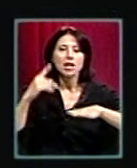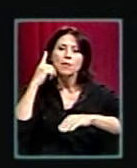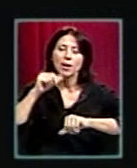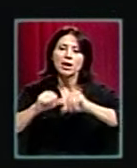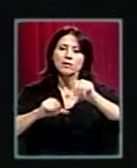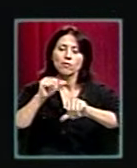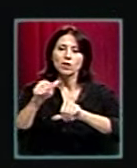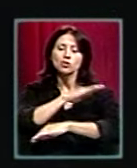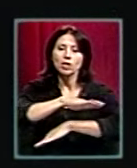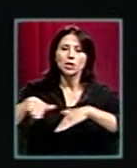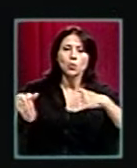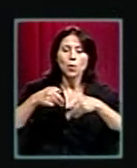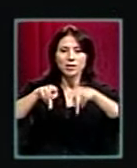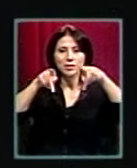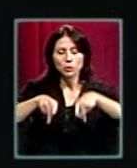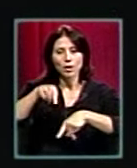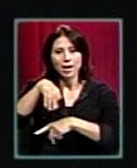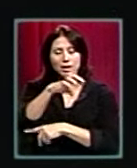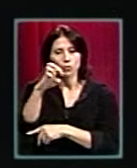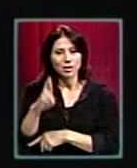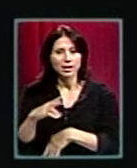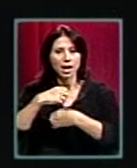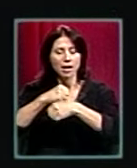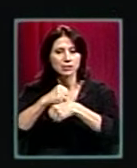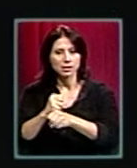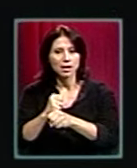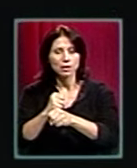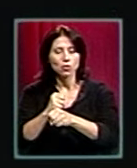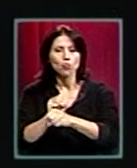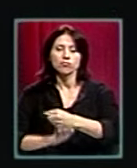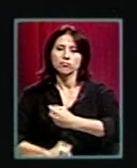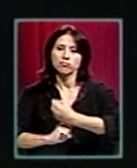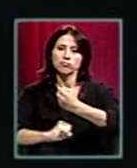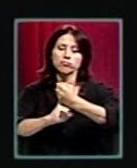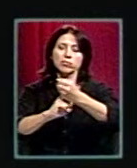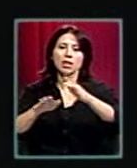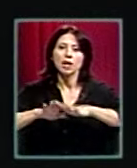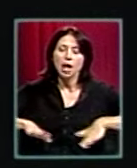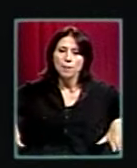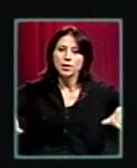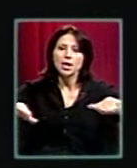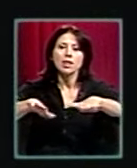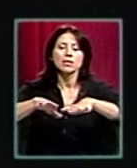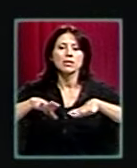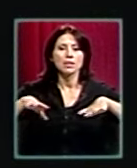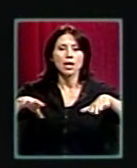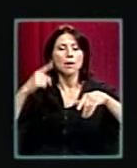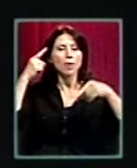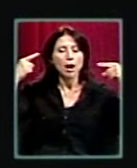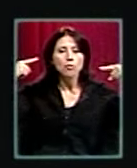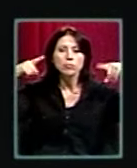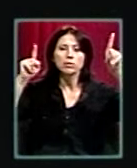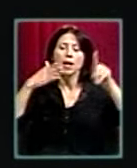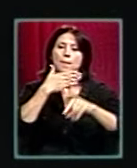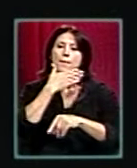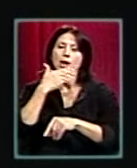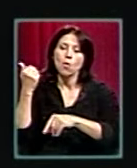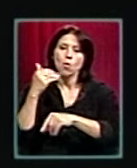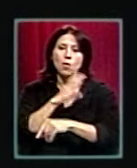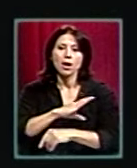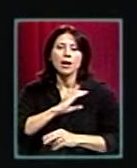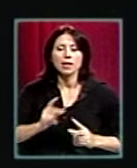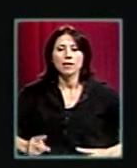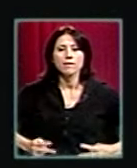que todos acá en Costa Rica estamos haciendo en favor del ambiente y por lograr una mejor calidad de vida